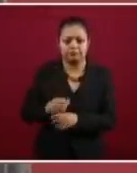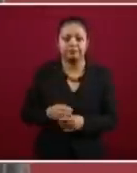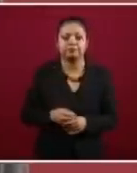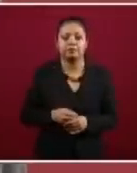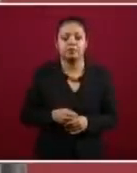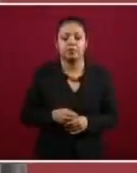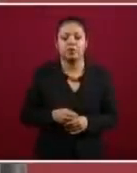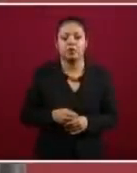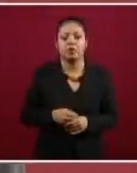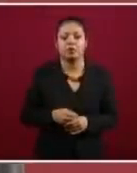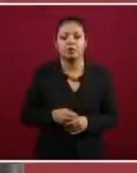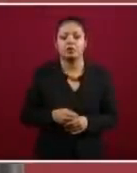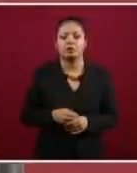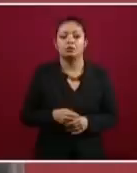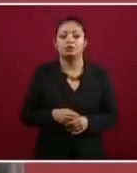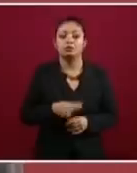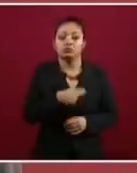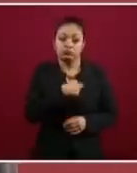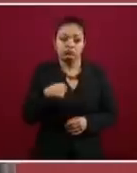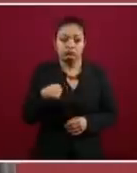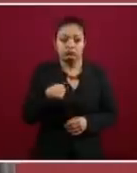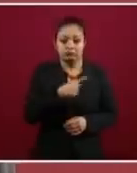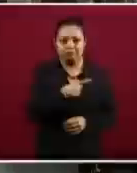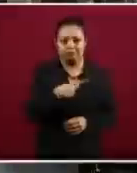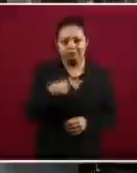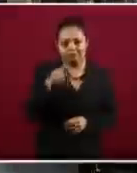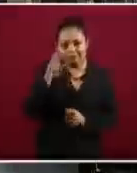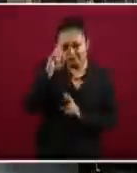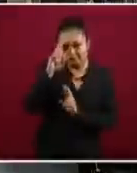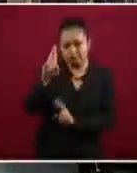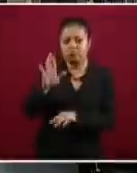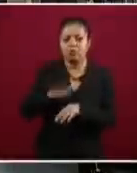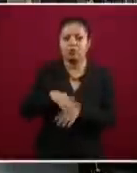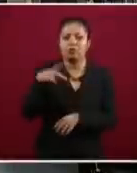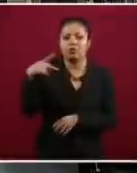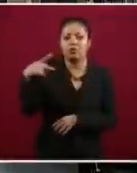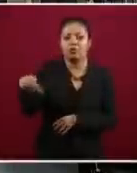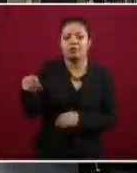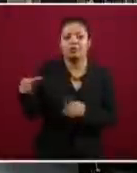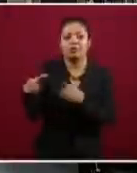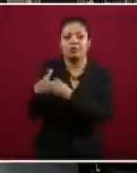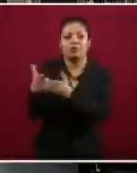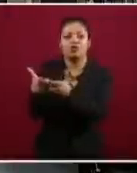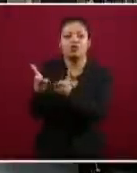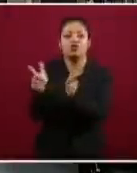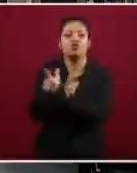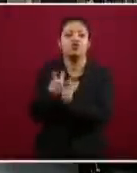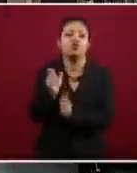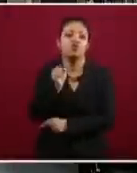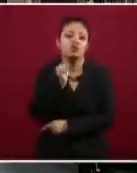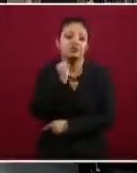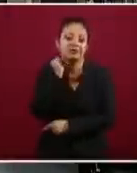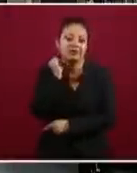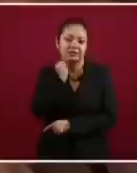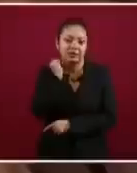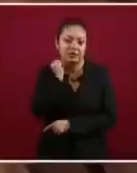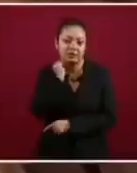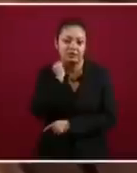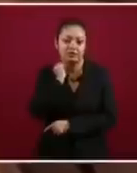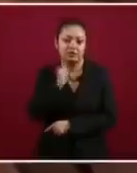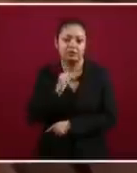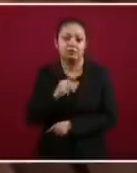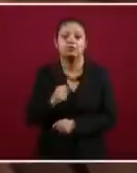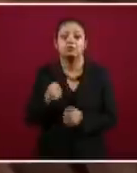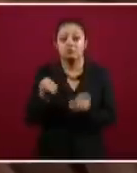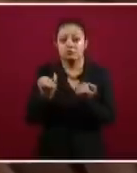Nosotros tenemos que respetar la autonomía sindical, al mismo tiempo con